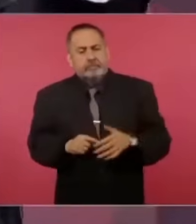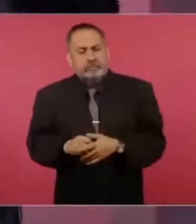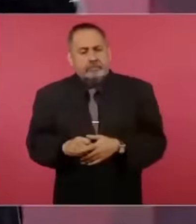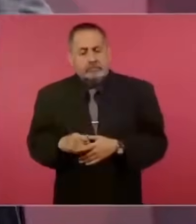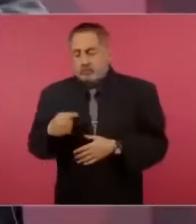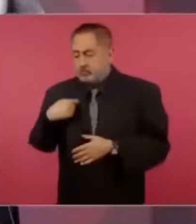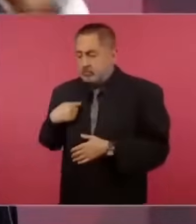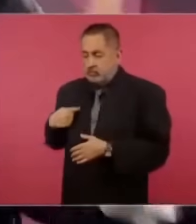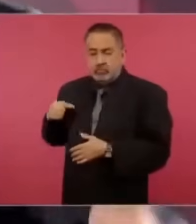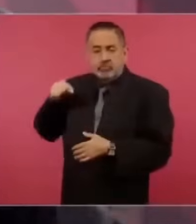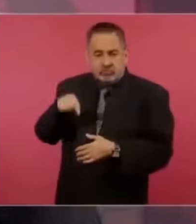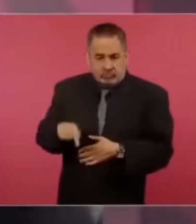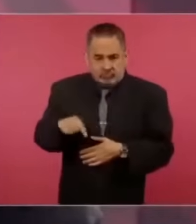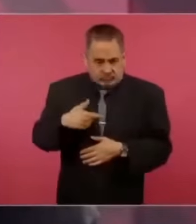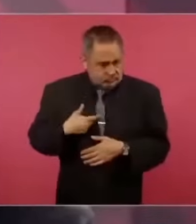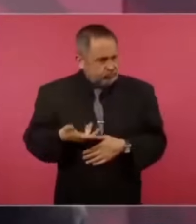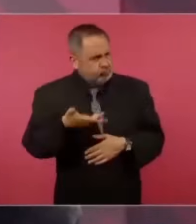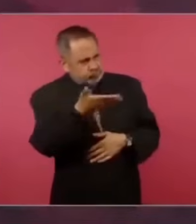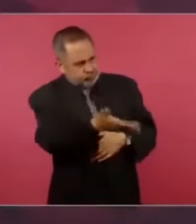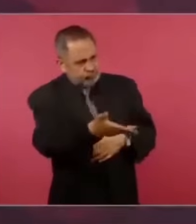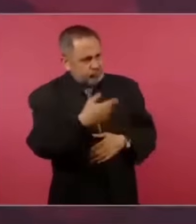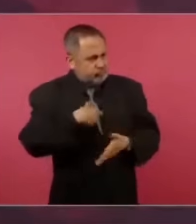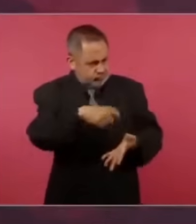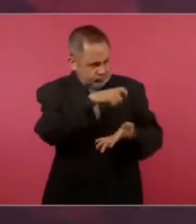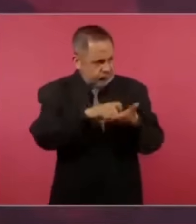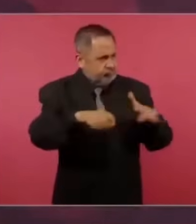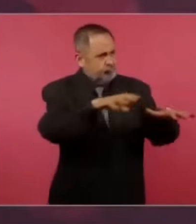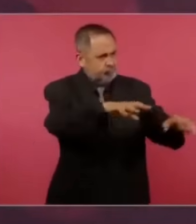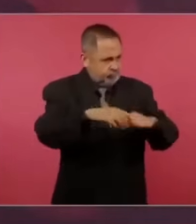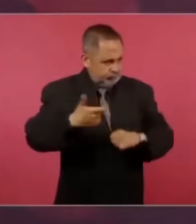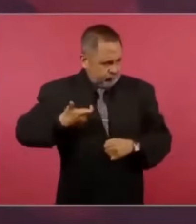Llegamos a ofrecerle comprarles.